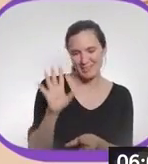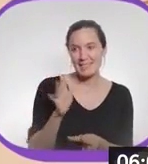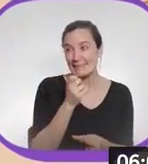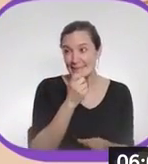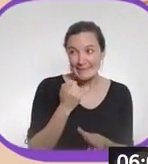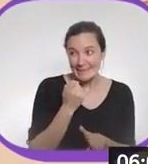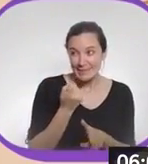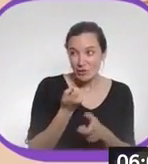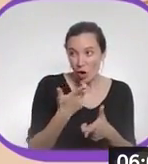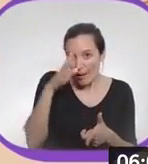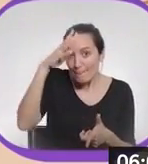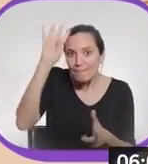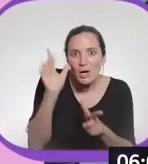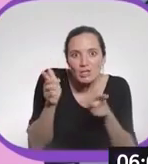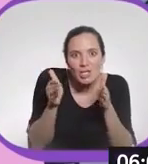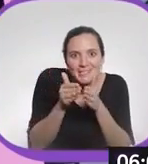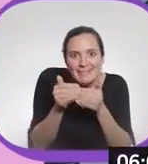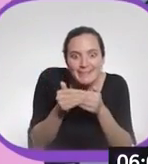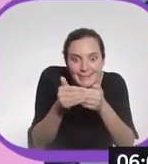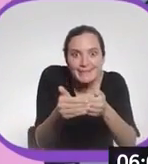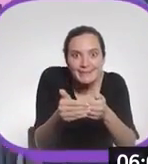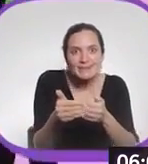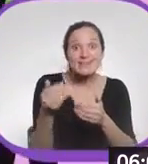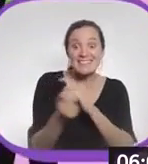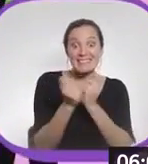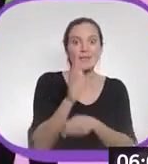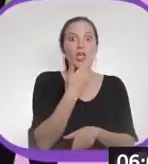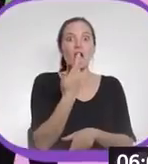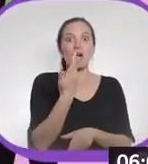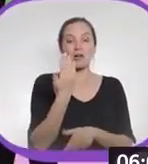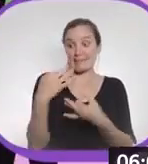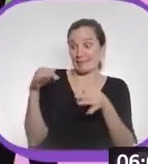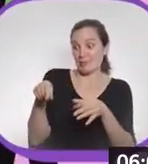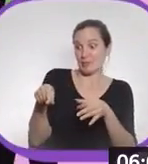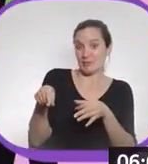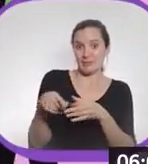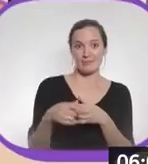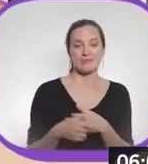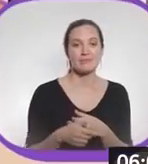me dices si te ofrezco un cordón blue de pollo? ¡Eso cambia todo! ¡Atrás, arpía malvada!